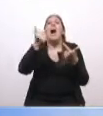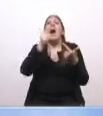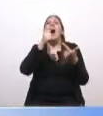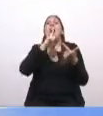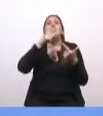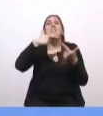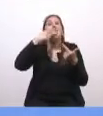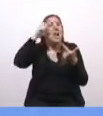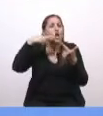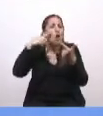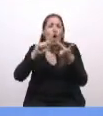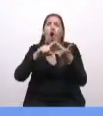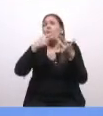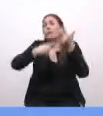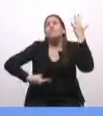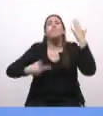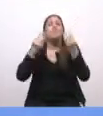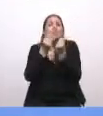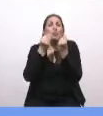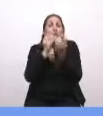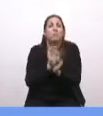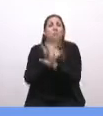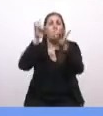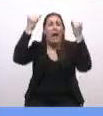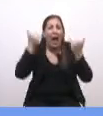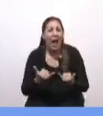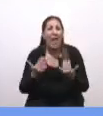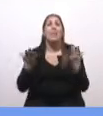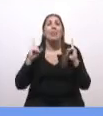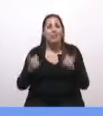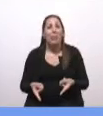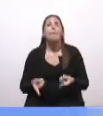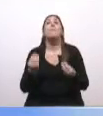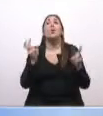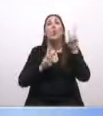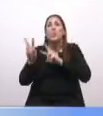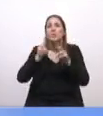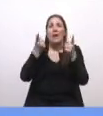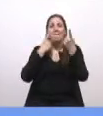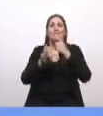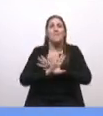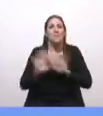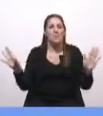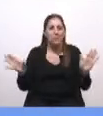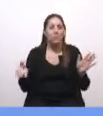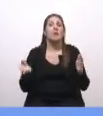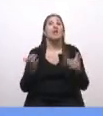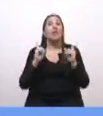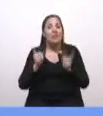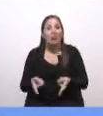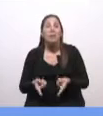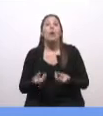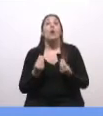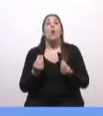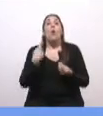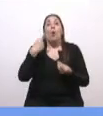por lo tanto también estamos tratando esto porque se trata de evitar que eso suceda y además claramente cuando